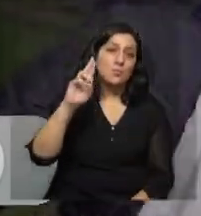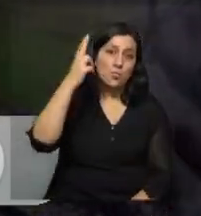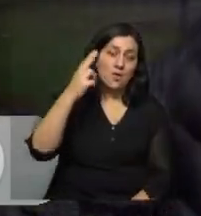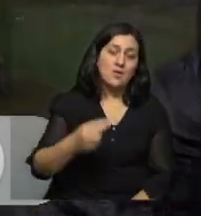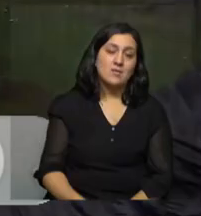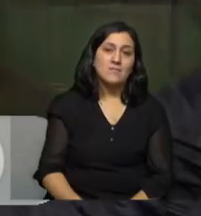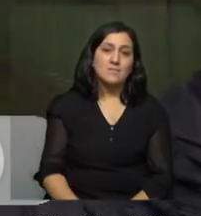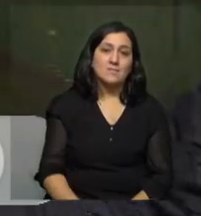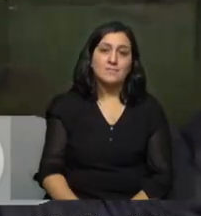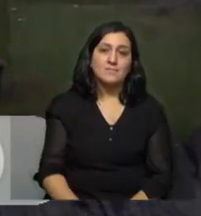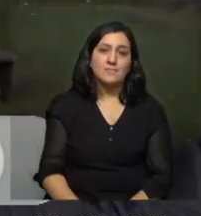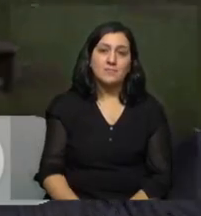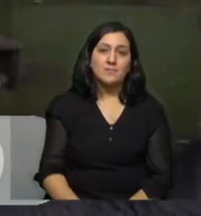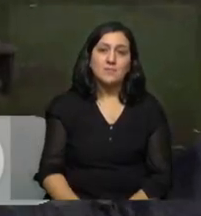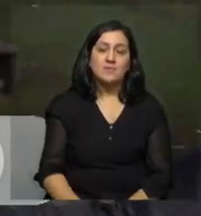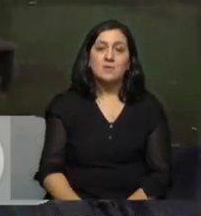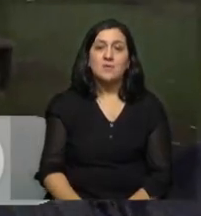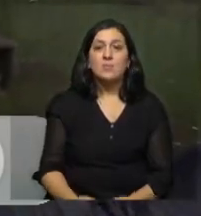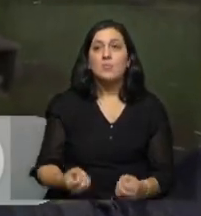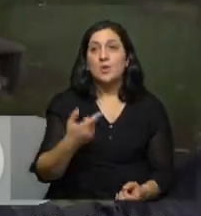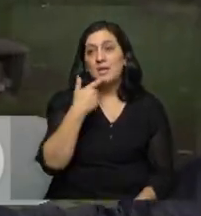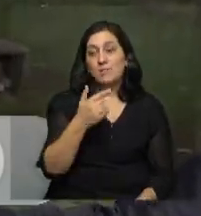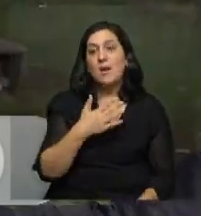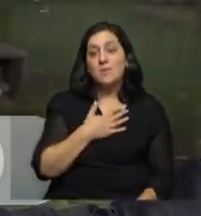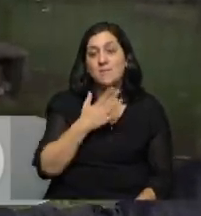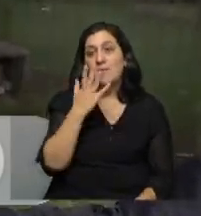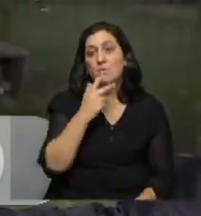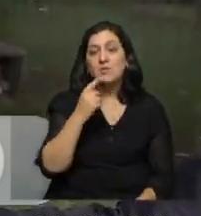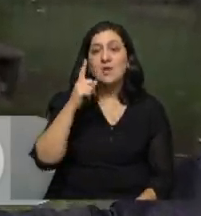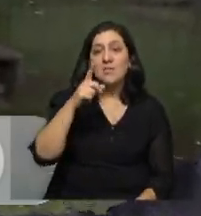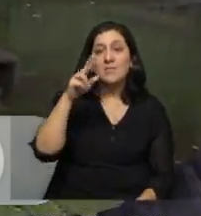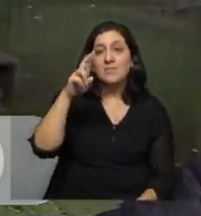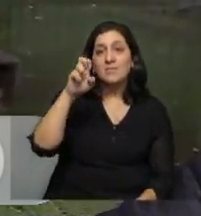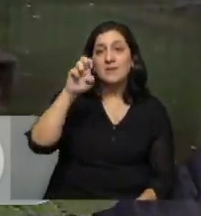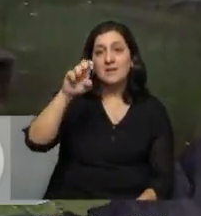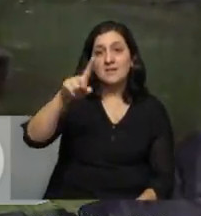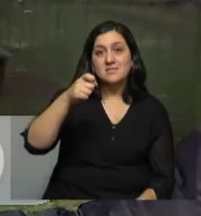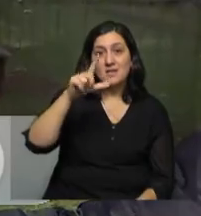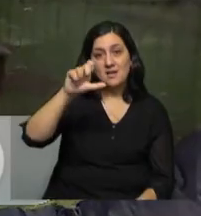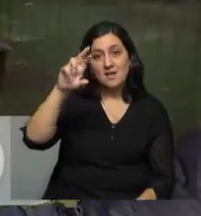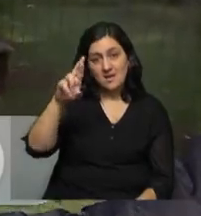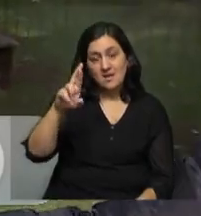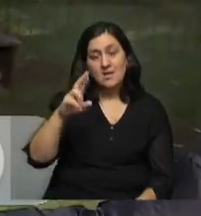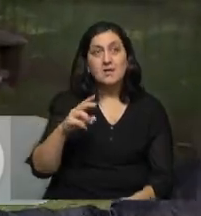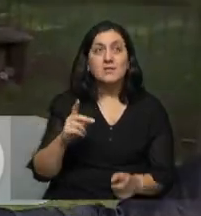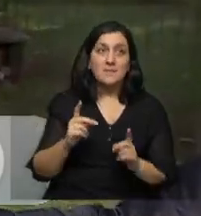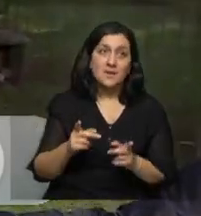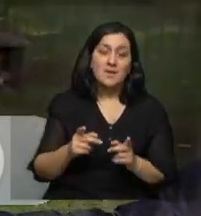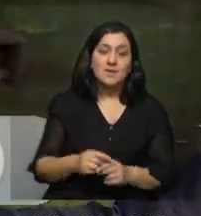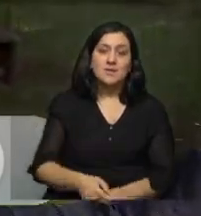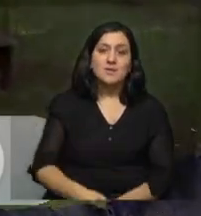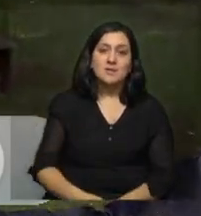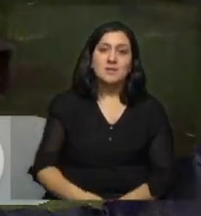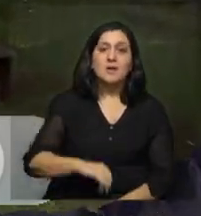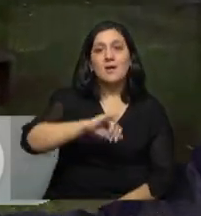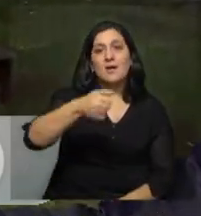popular uruguaya, y no tanto, porque por ejemplo también me gusta mucho Drexler, que no está tan encasillado dentro de la música popular, pero bueno, Drexler,